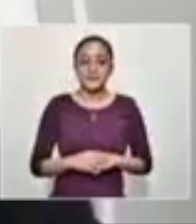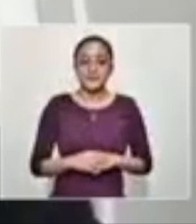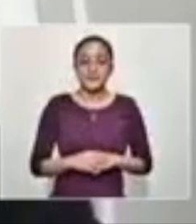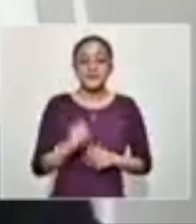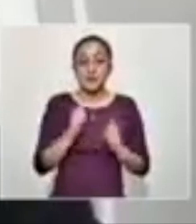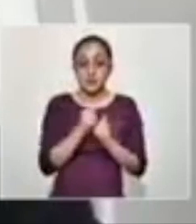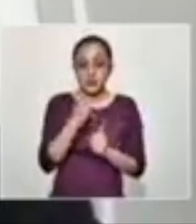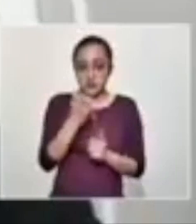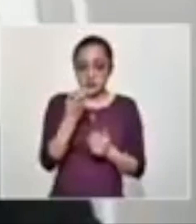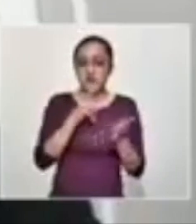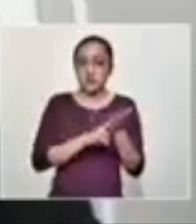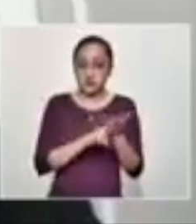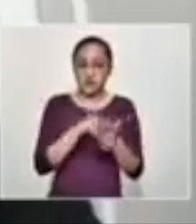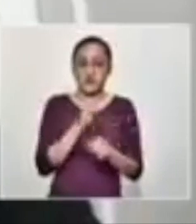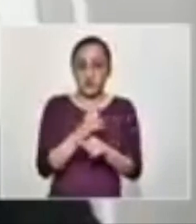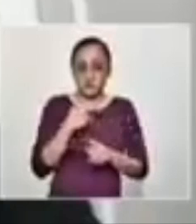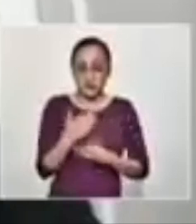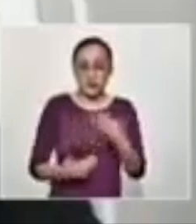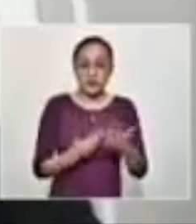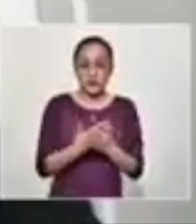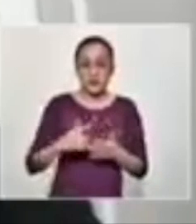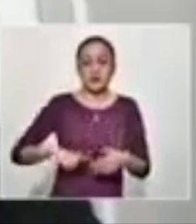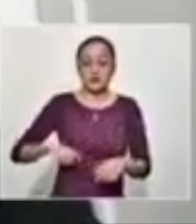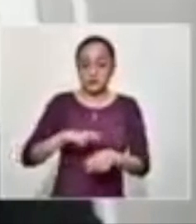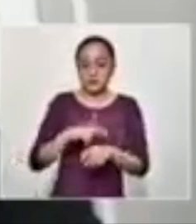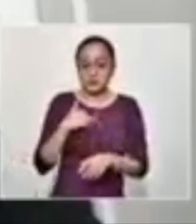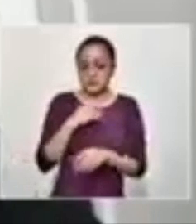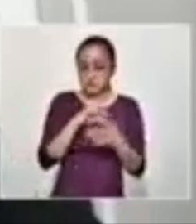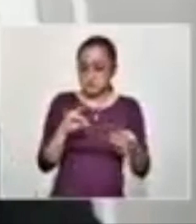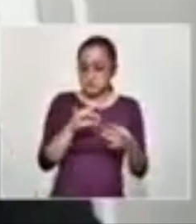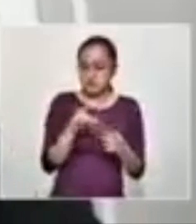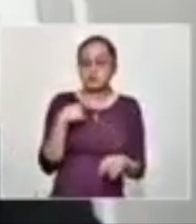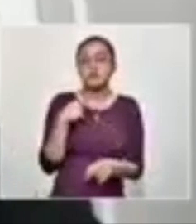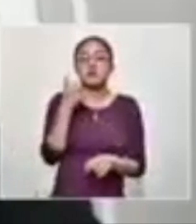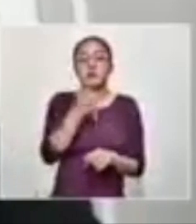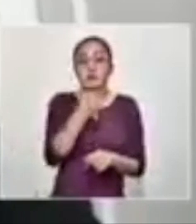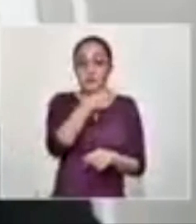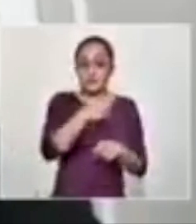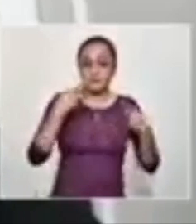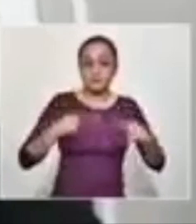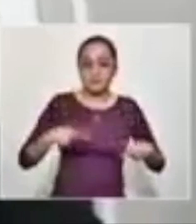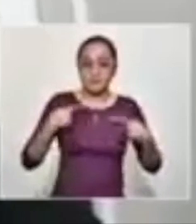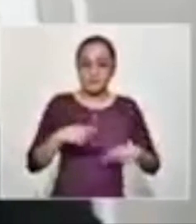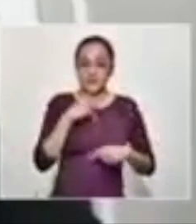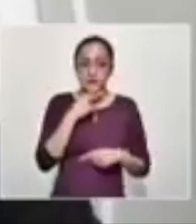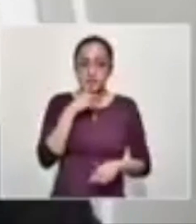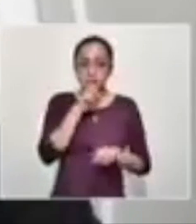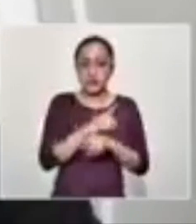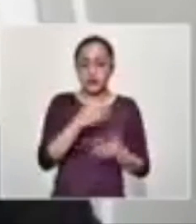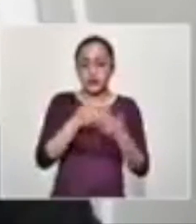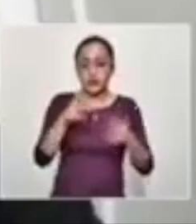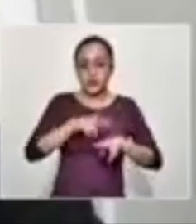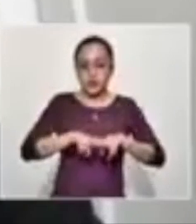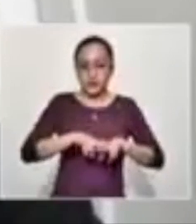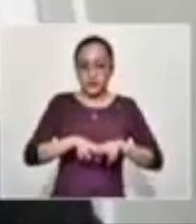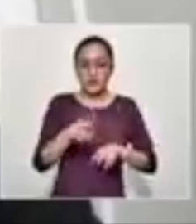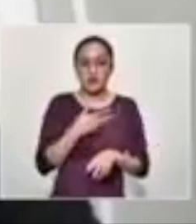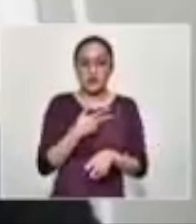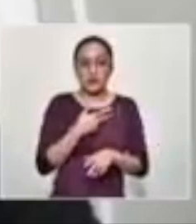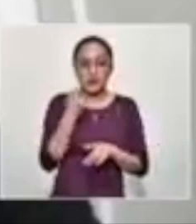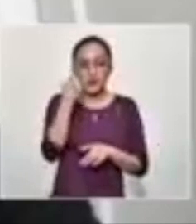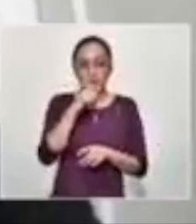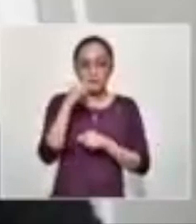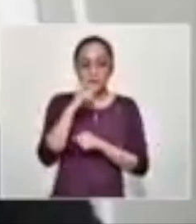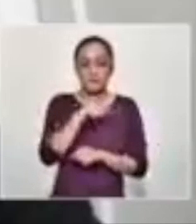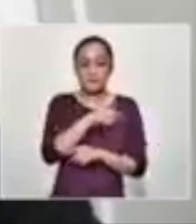pesos en este sentido indicó que este gasto significa que cada pasajero tiene una carga de mil 542 pesos para las finanzas